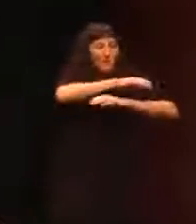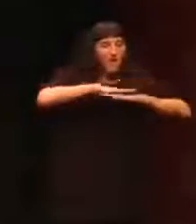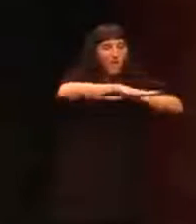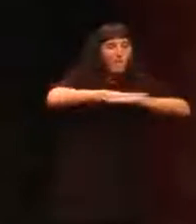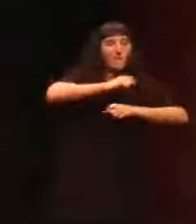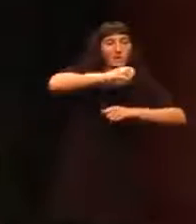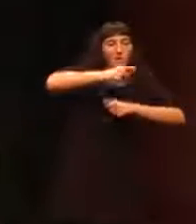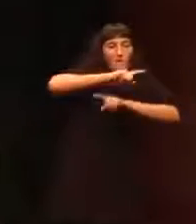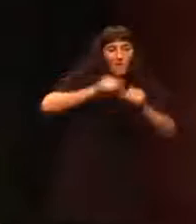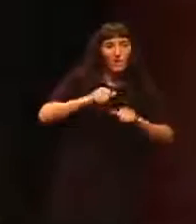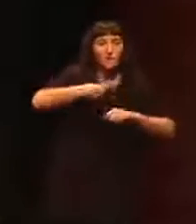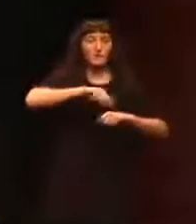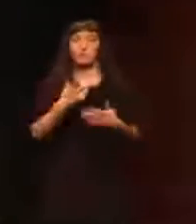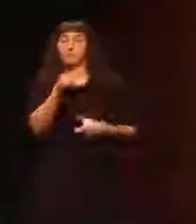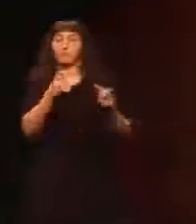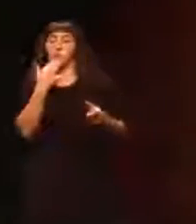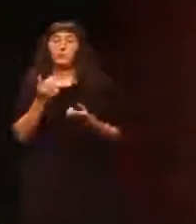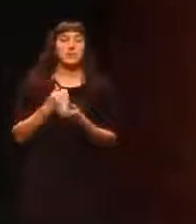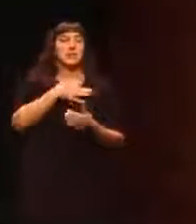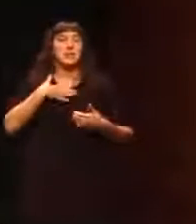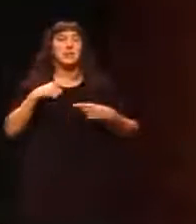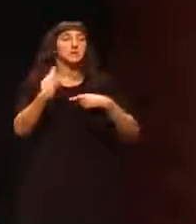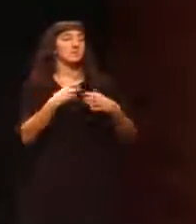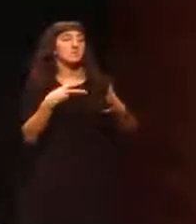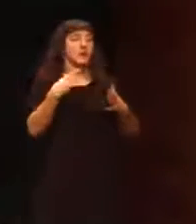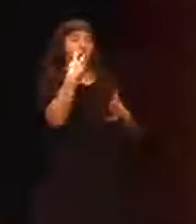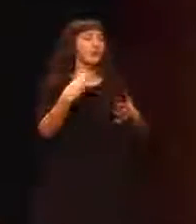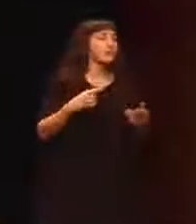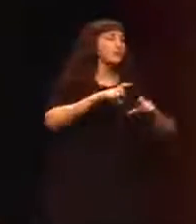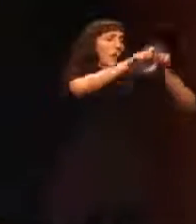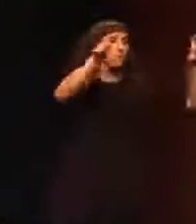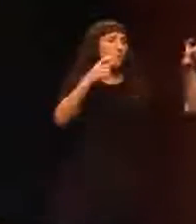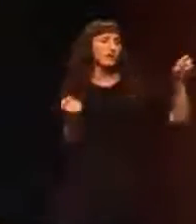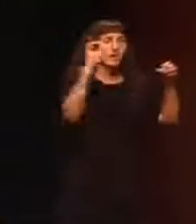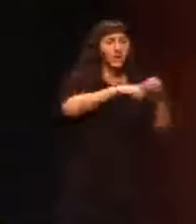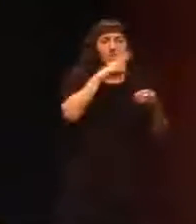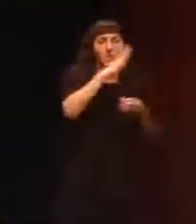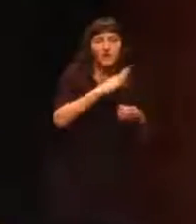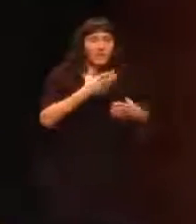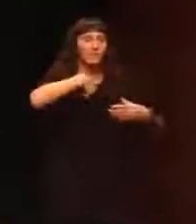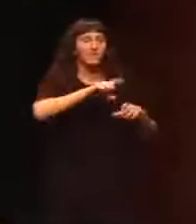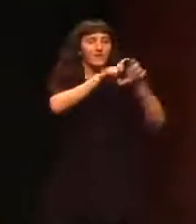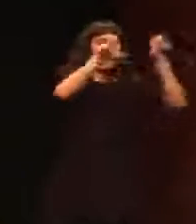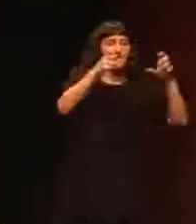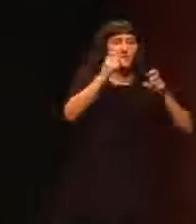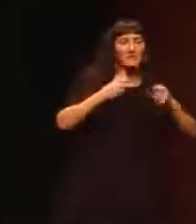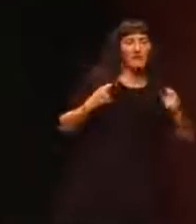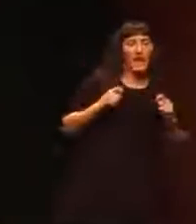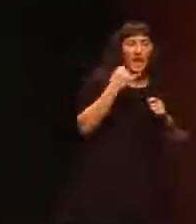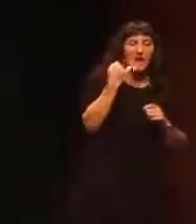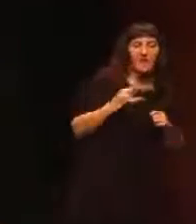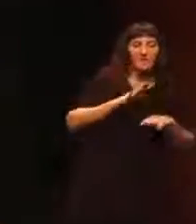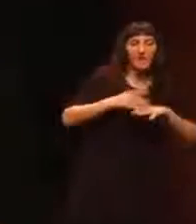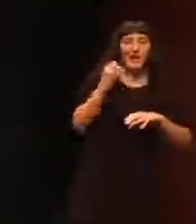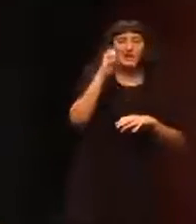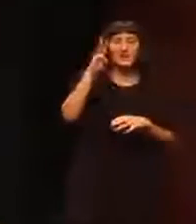espera que después le enchufen en el consejo de administración de una eléctrica, ¿cómo le va a reclamar a las eléctricas los 3.500 millones de euros